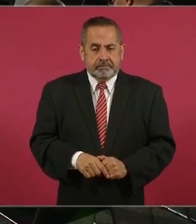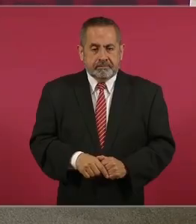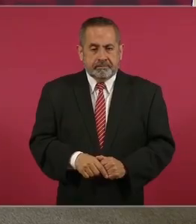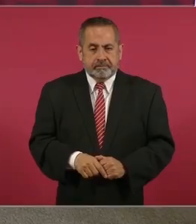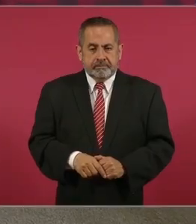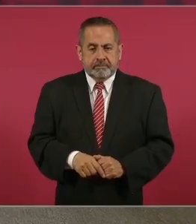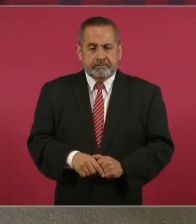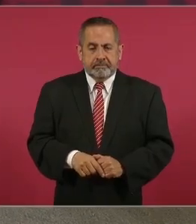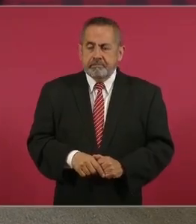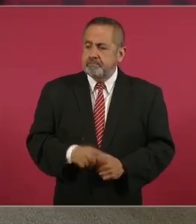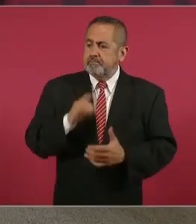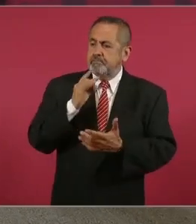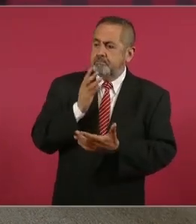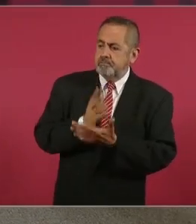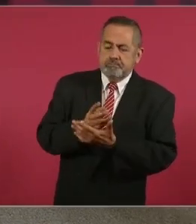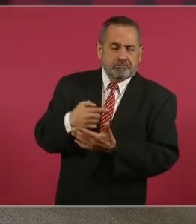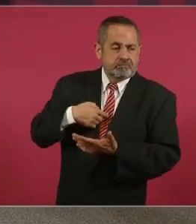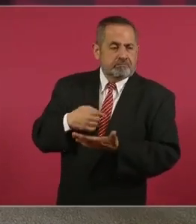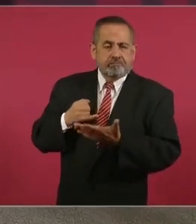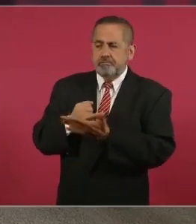la exclusividad,